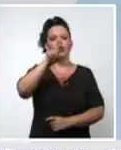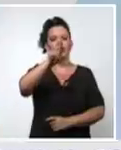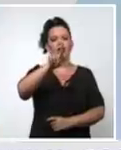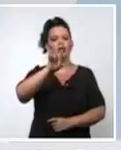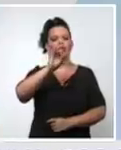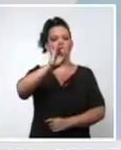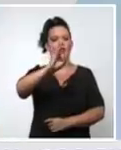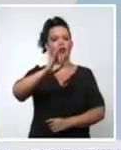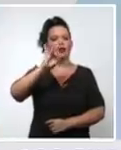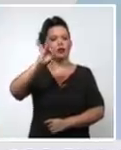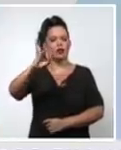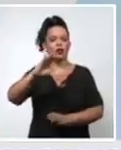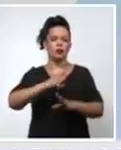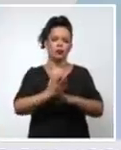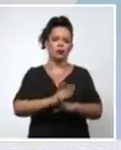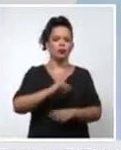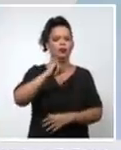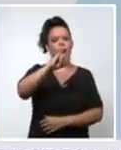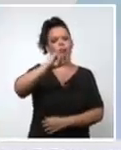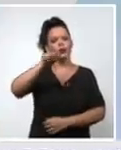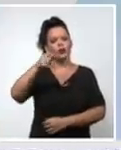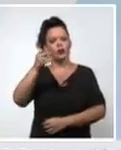177, el 6,7%,